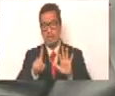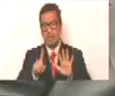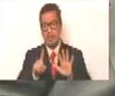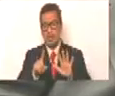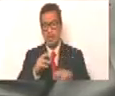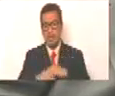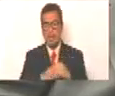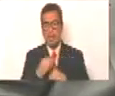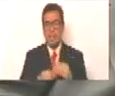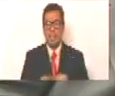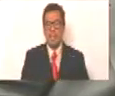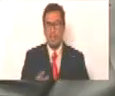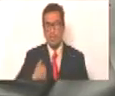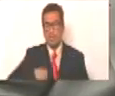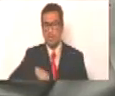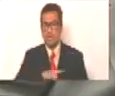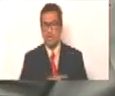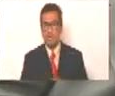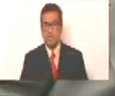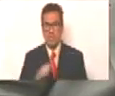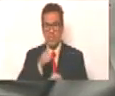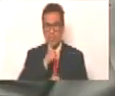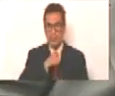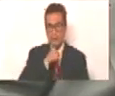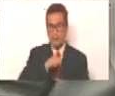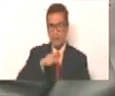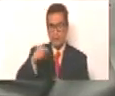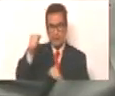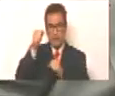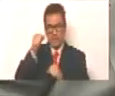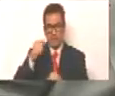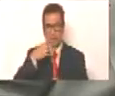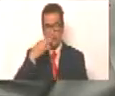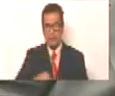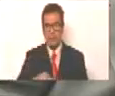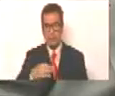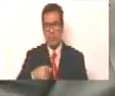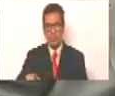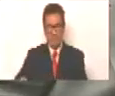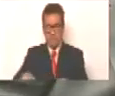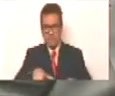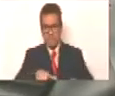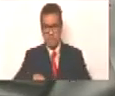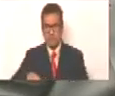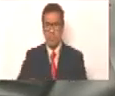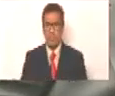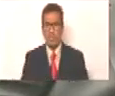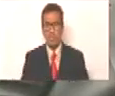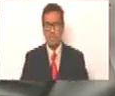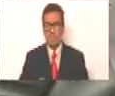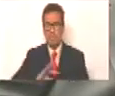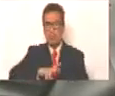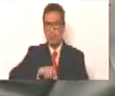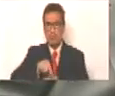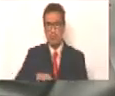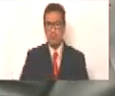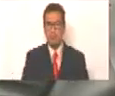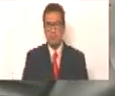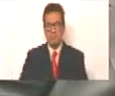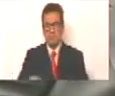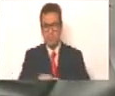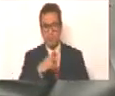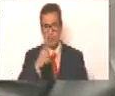somos la resistencia victoriosa, porque desde estos espacios que se robaron el espacio político